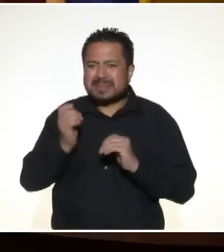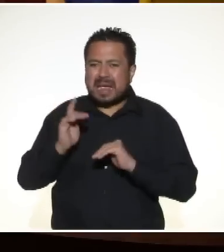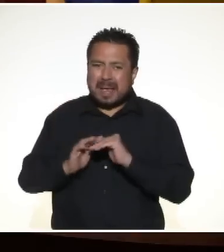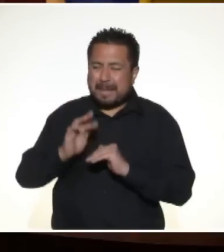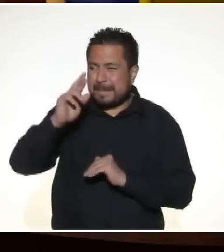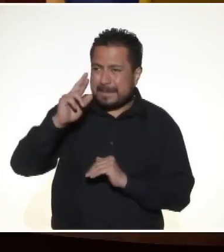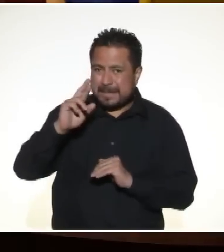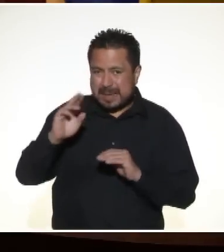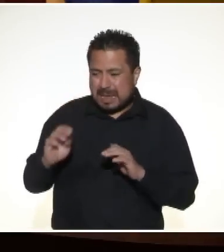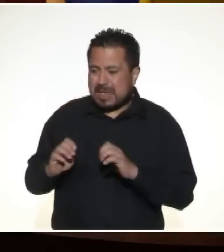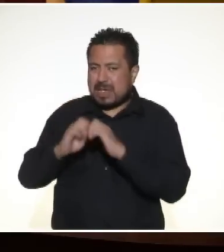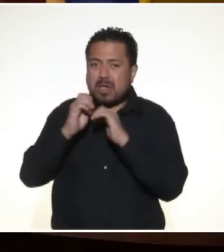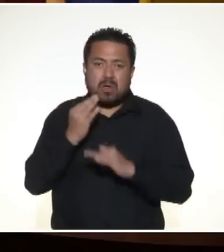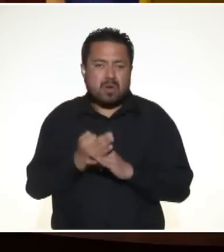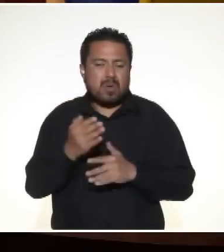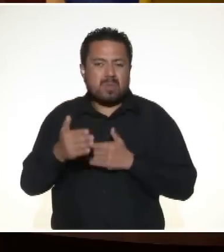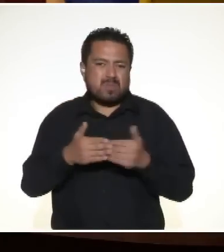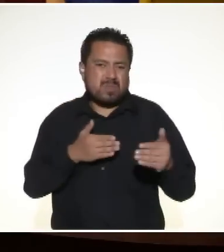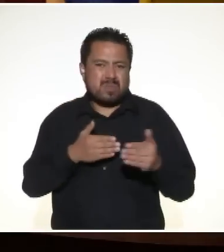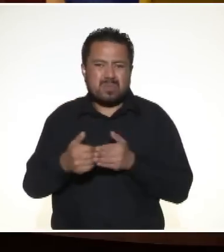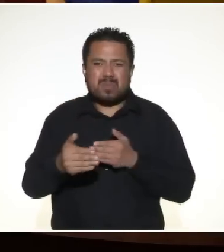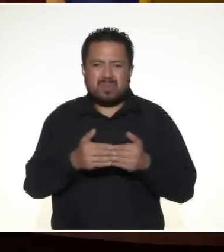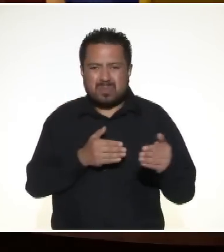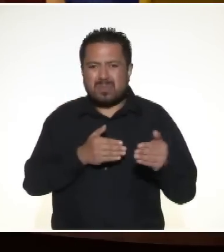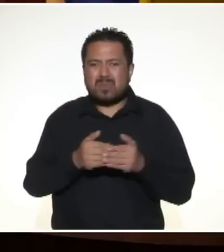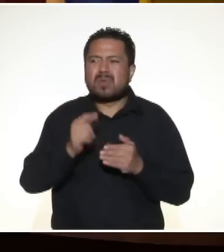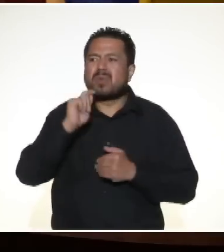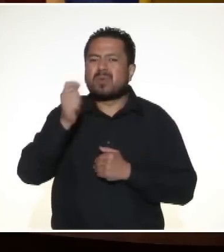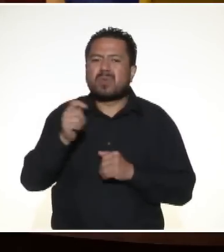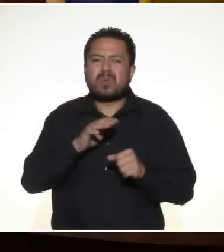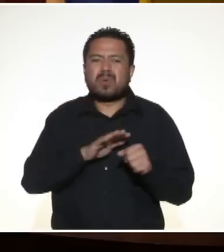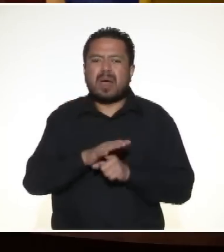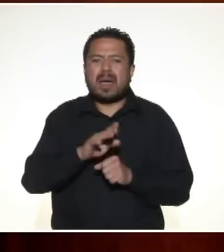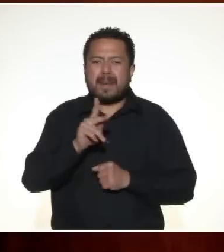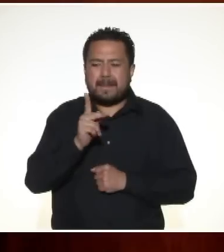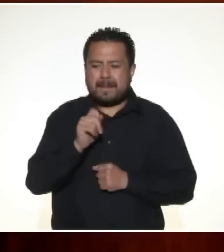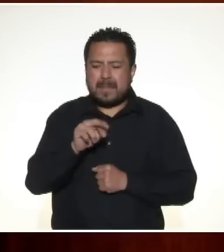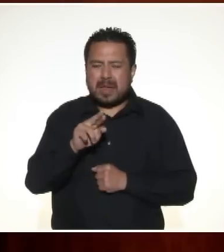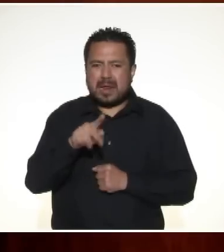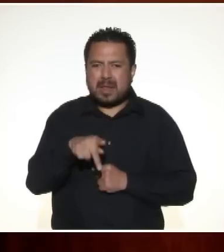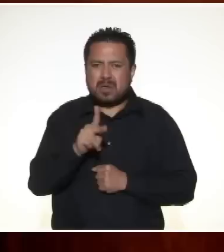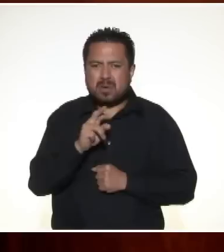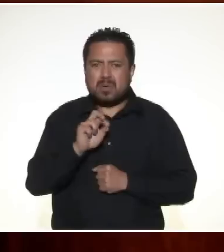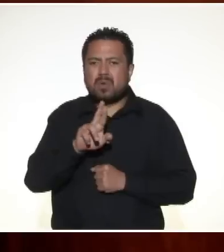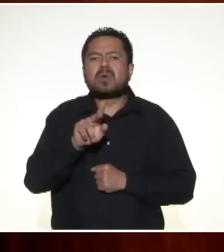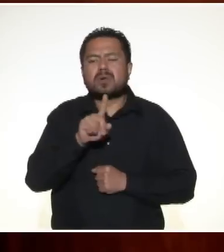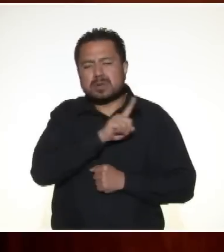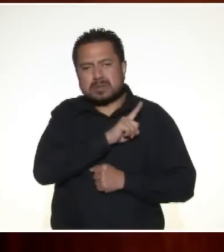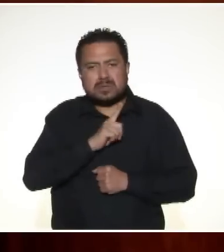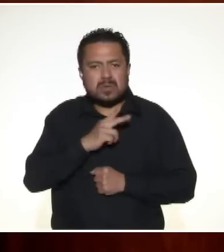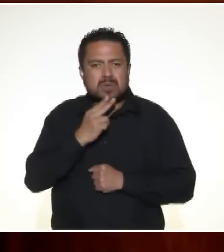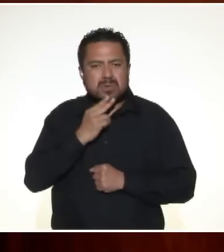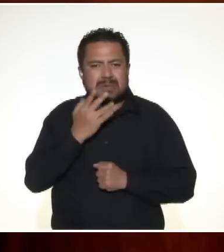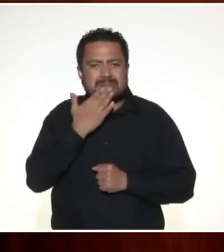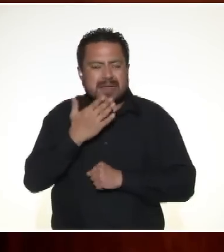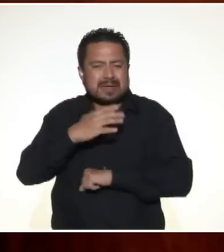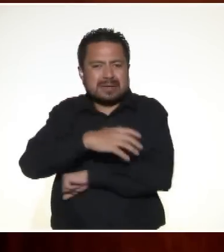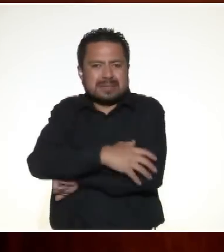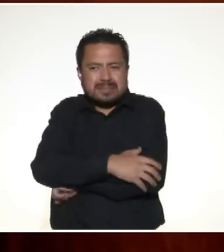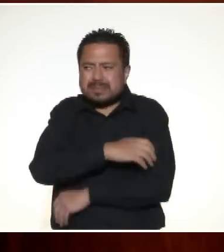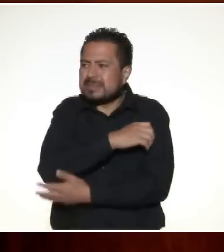impacto, ahora que está muy de moda el parkour, por ejemplo, hay que utilizar el equipo de protección adecuado, tanto